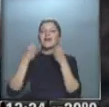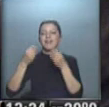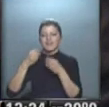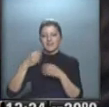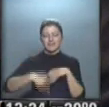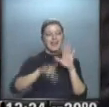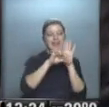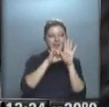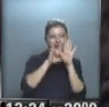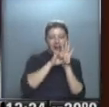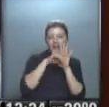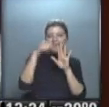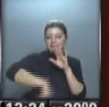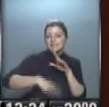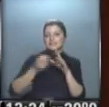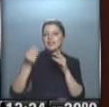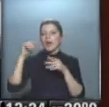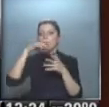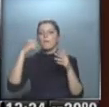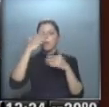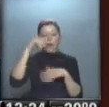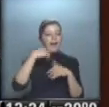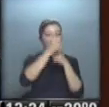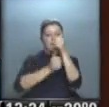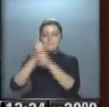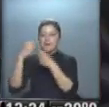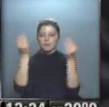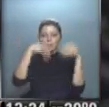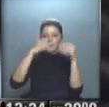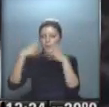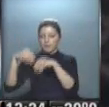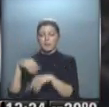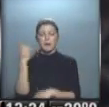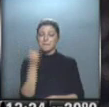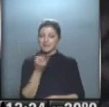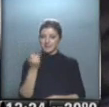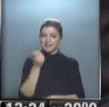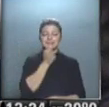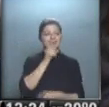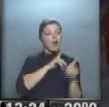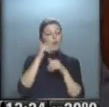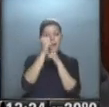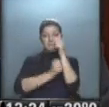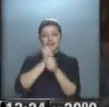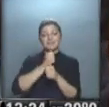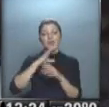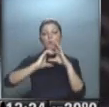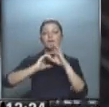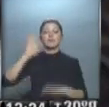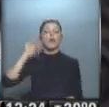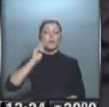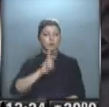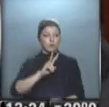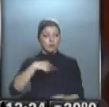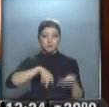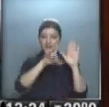ley funde a las empresas. Si usted quiere tener, si alguien quiere tener una empresa de comunicación audiovisual, en la Argentina el límite de la ley